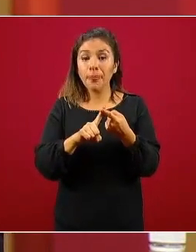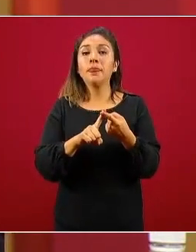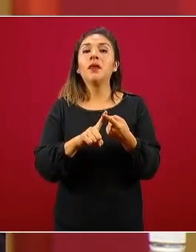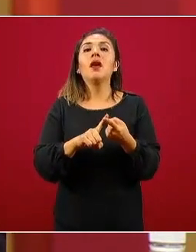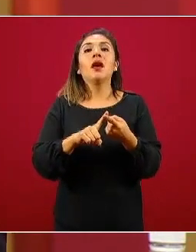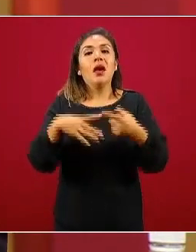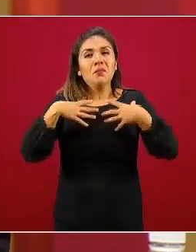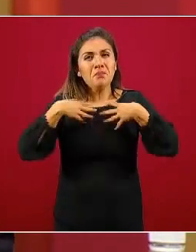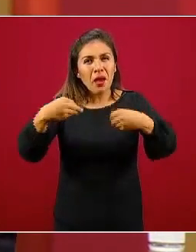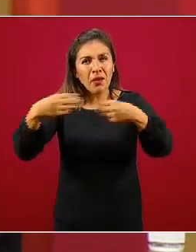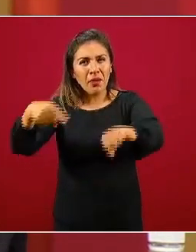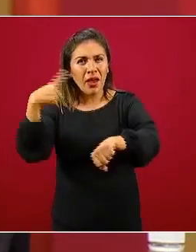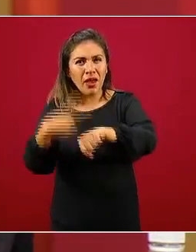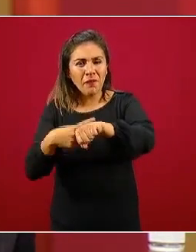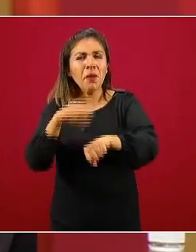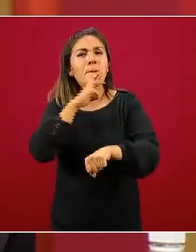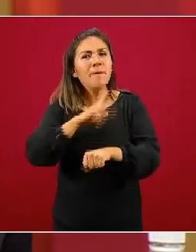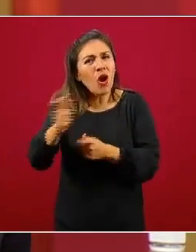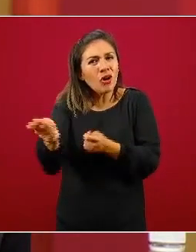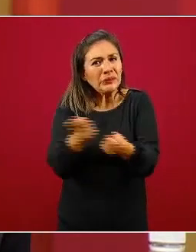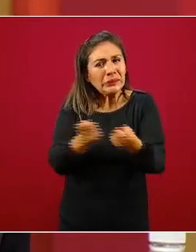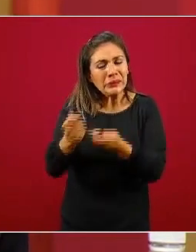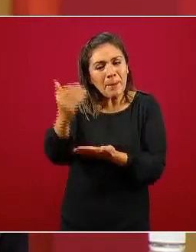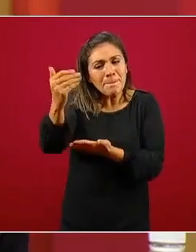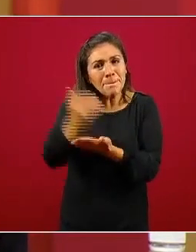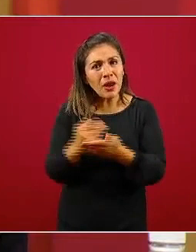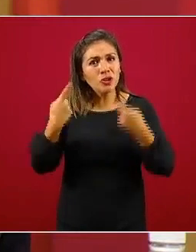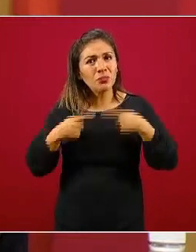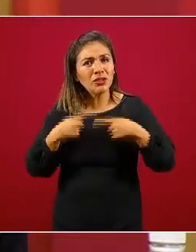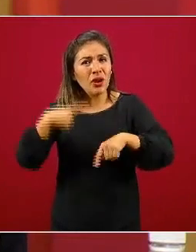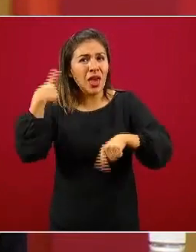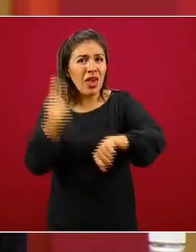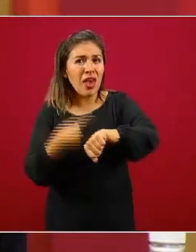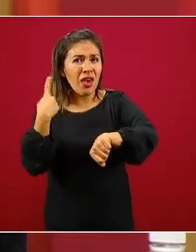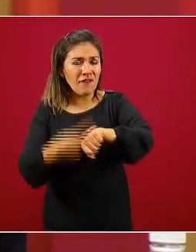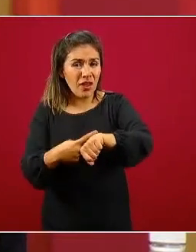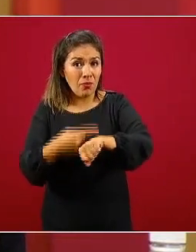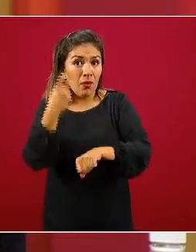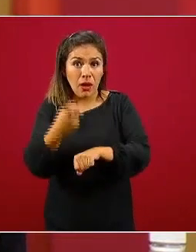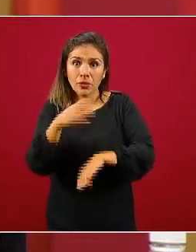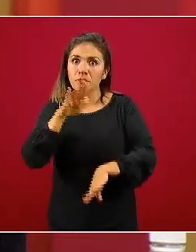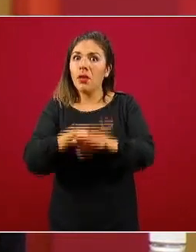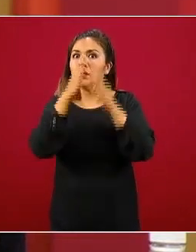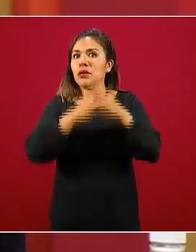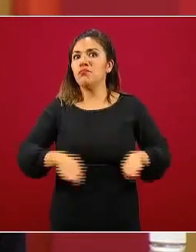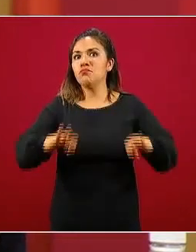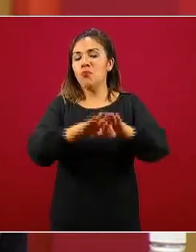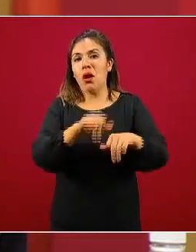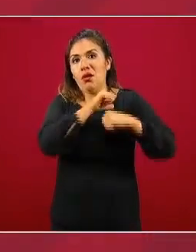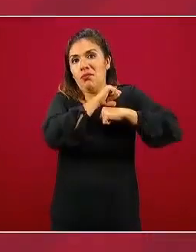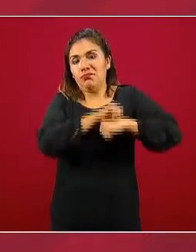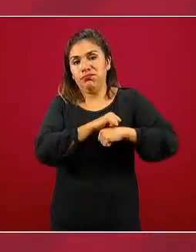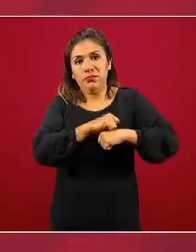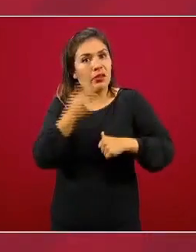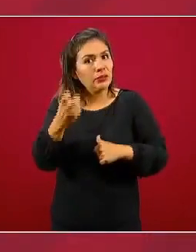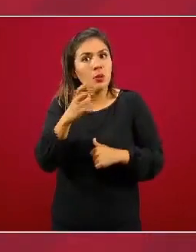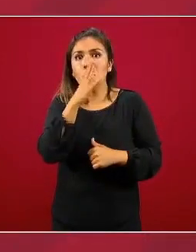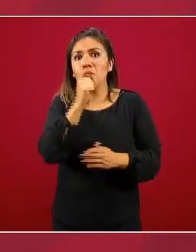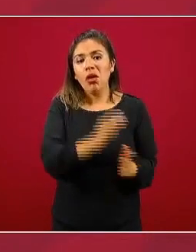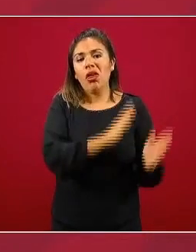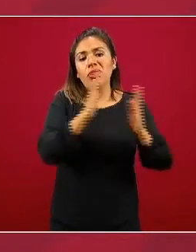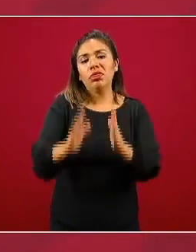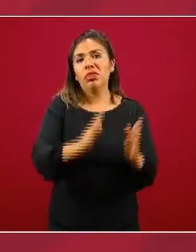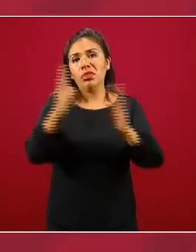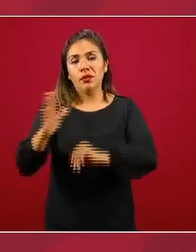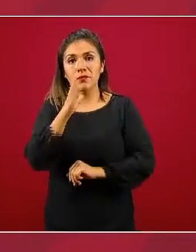un mejor control, una reducción en el número de contagios, que obviamente es una prioridad que no se puede